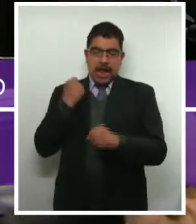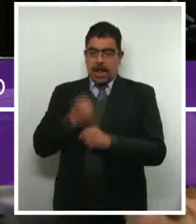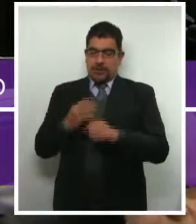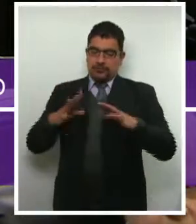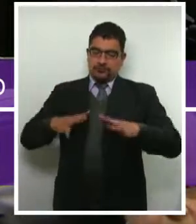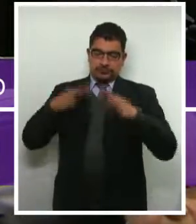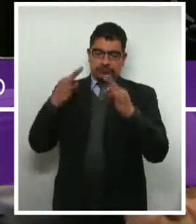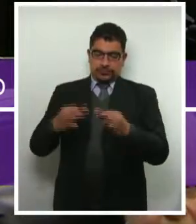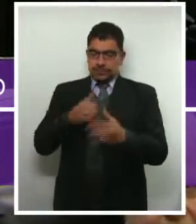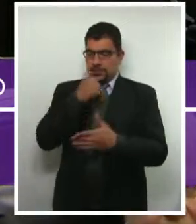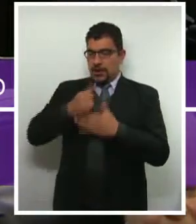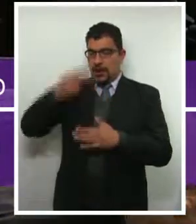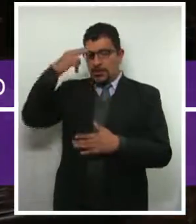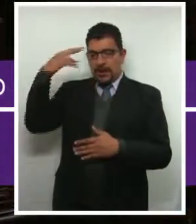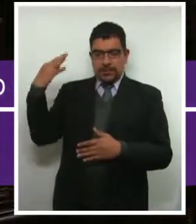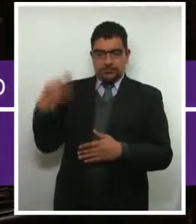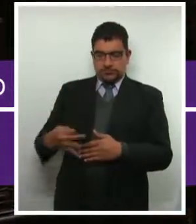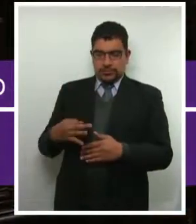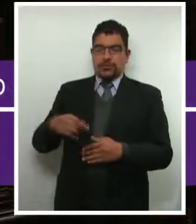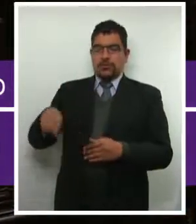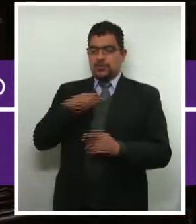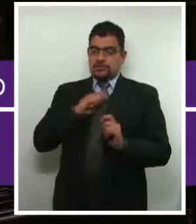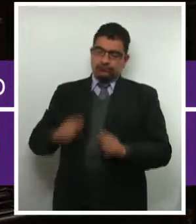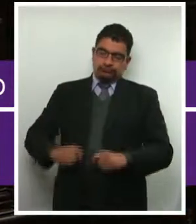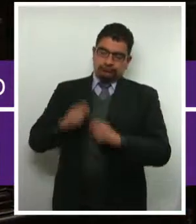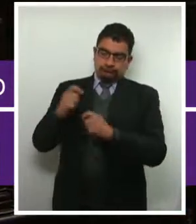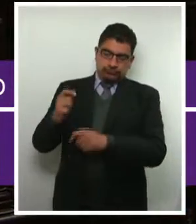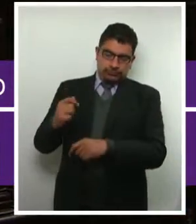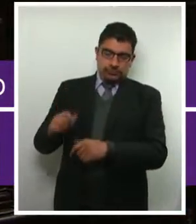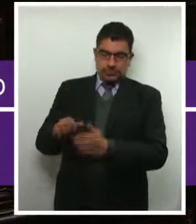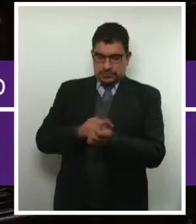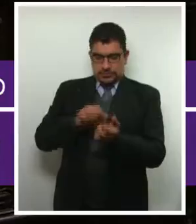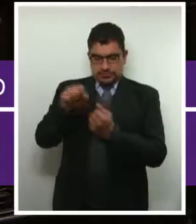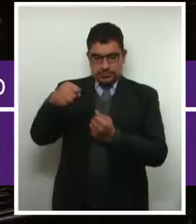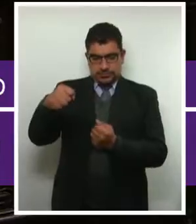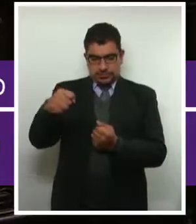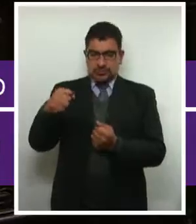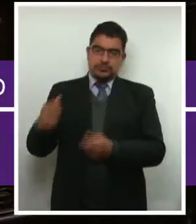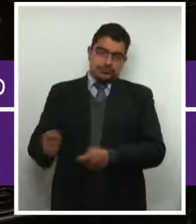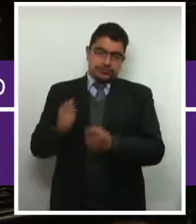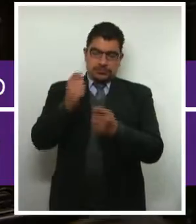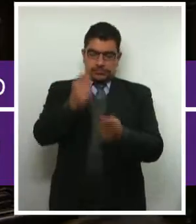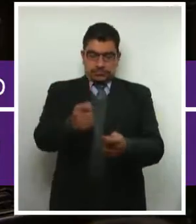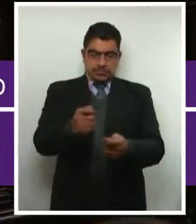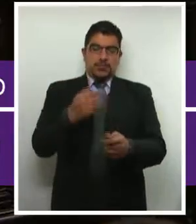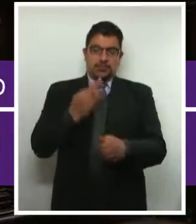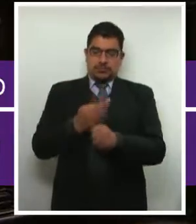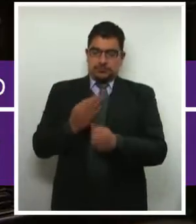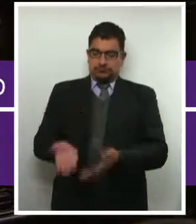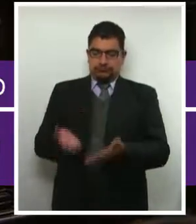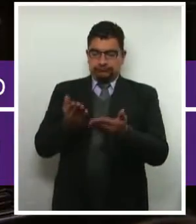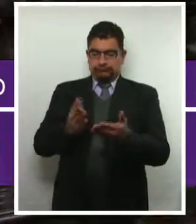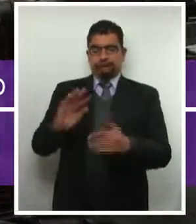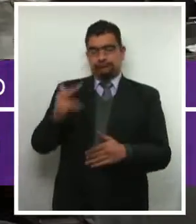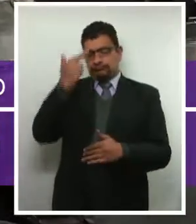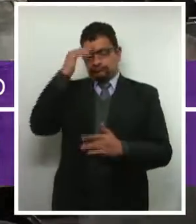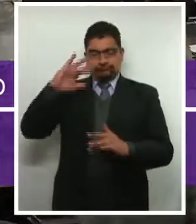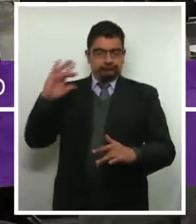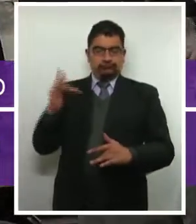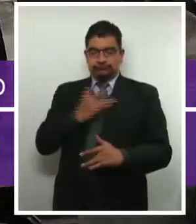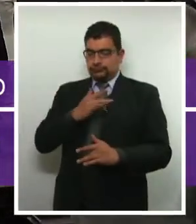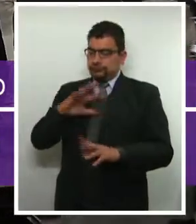fundación, la Ciudad de México se otorga esta constitución política. Al hacerlo, rememora